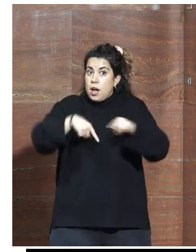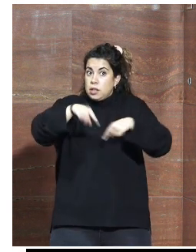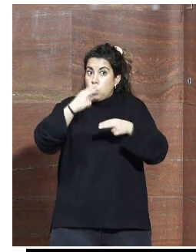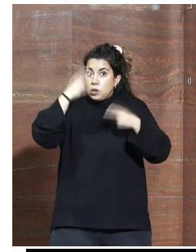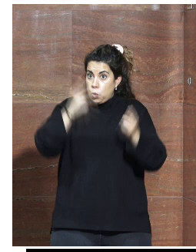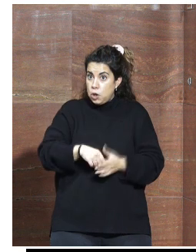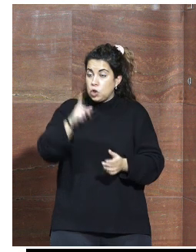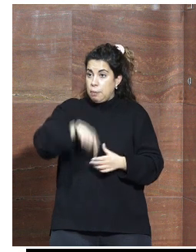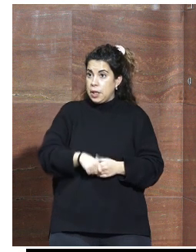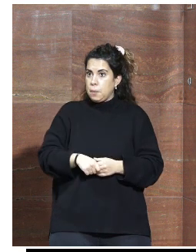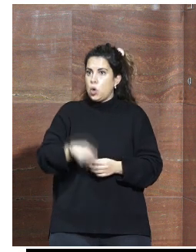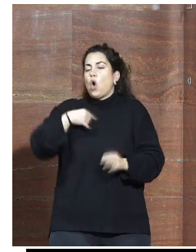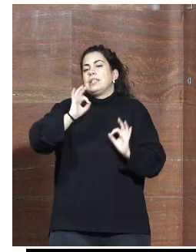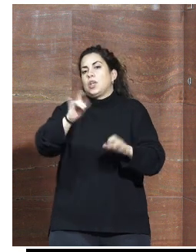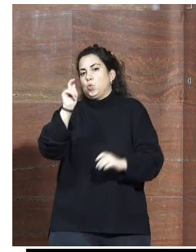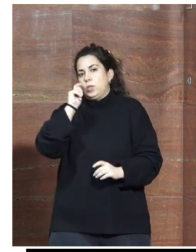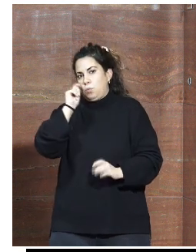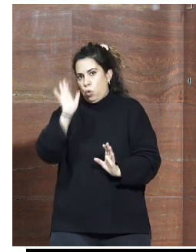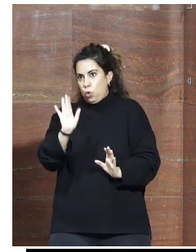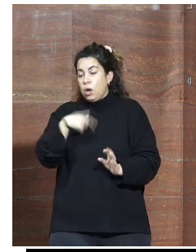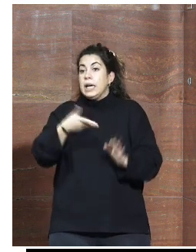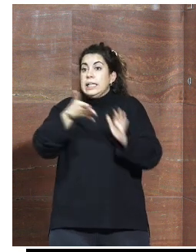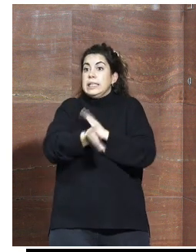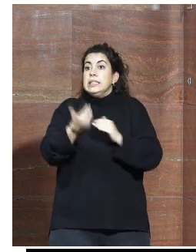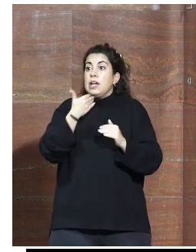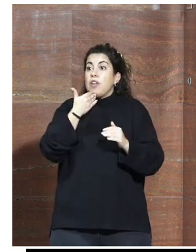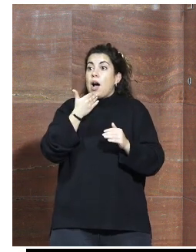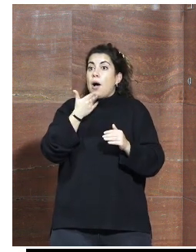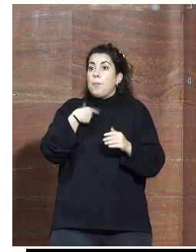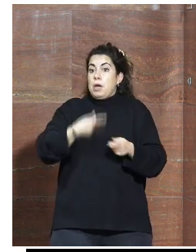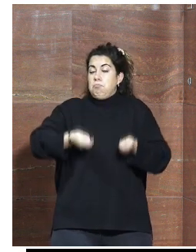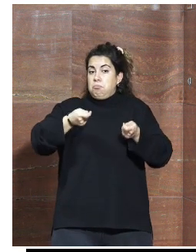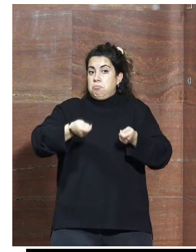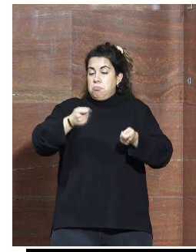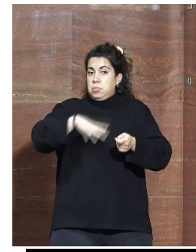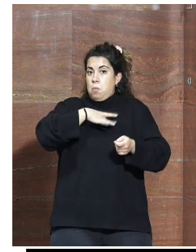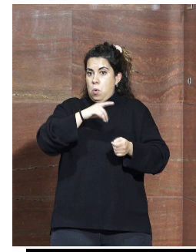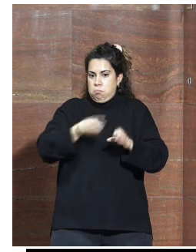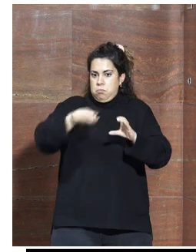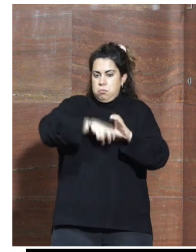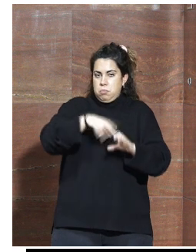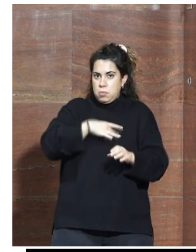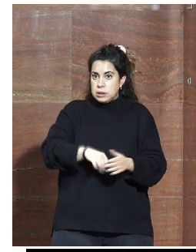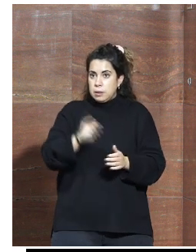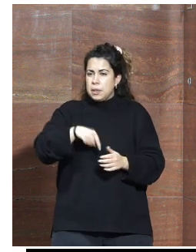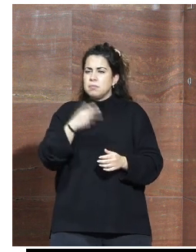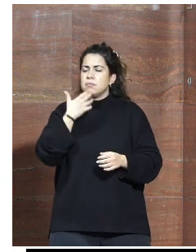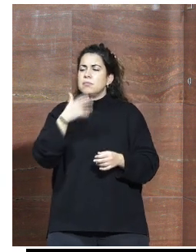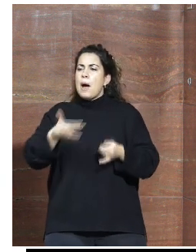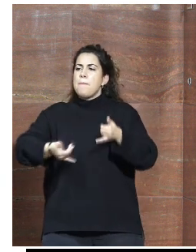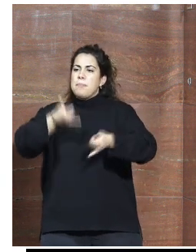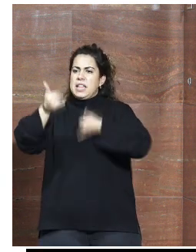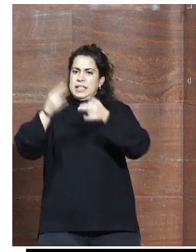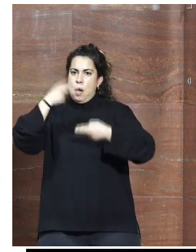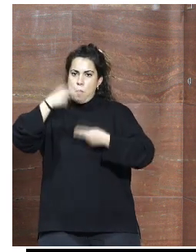o sea, turístico, es un turismo urbano, pero también tienes que actuar. La bicicleta pública, hoy en